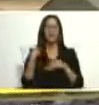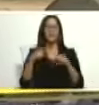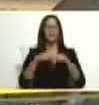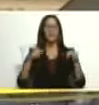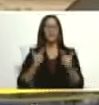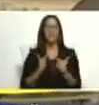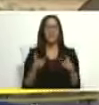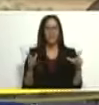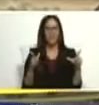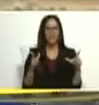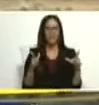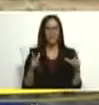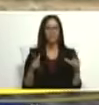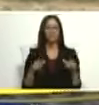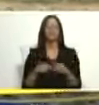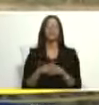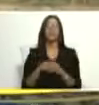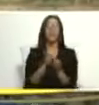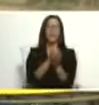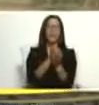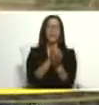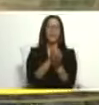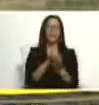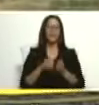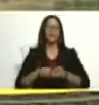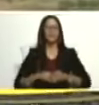libre, territorio insular de Margarita.